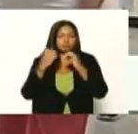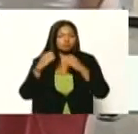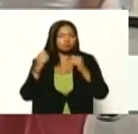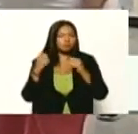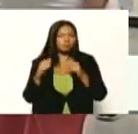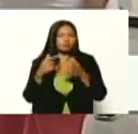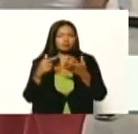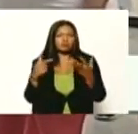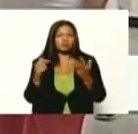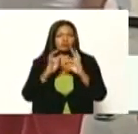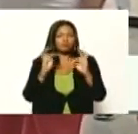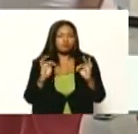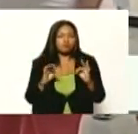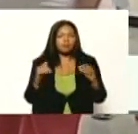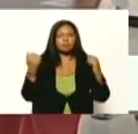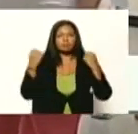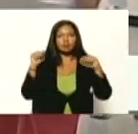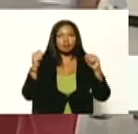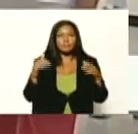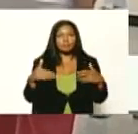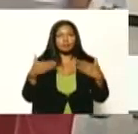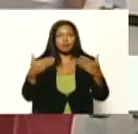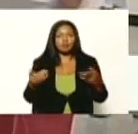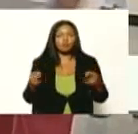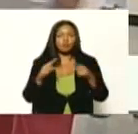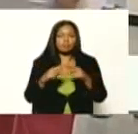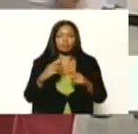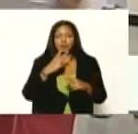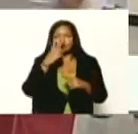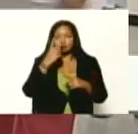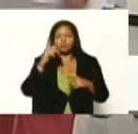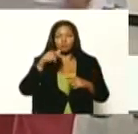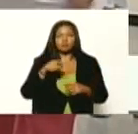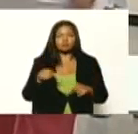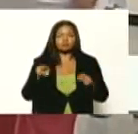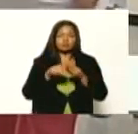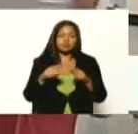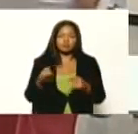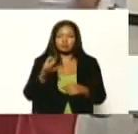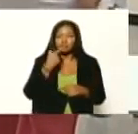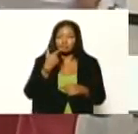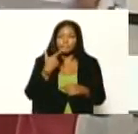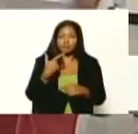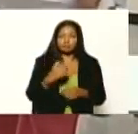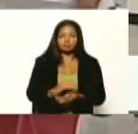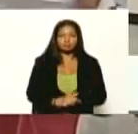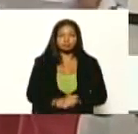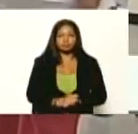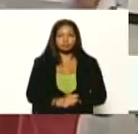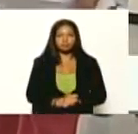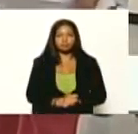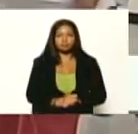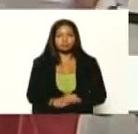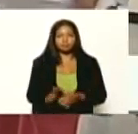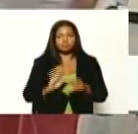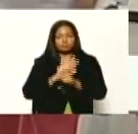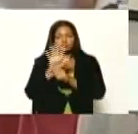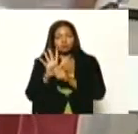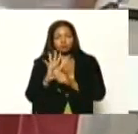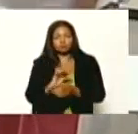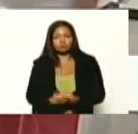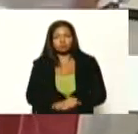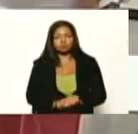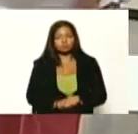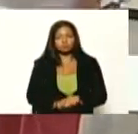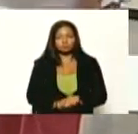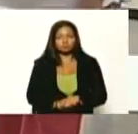de iones, recibirán también terapias respiratorias, reciben también tratamiento para el área de COVID. Señor presidente, le